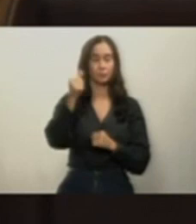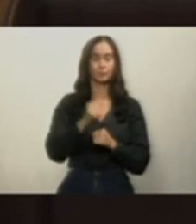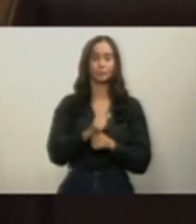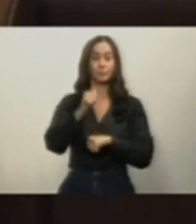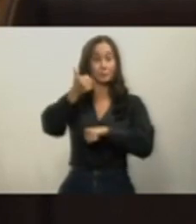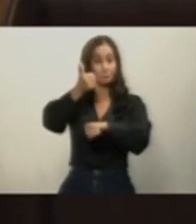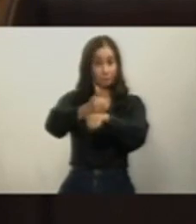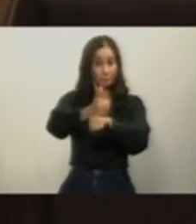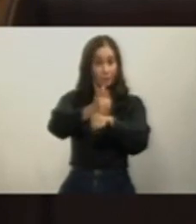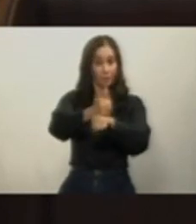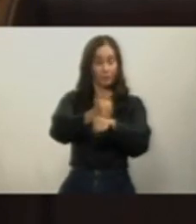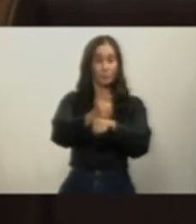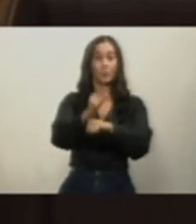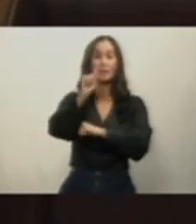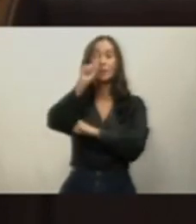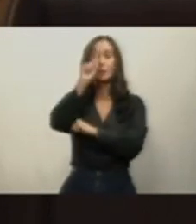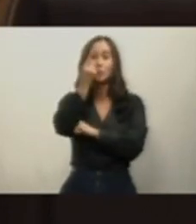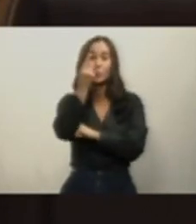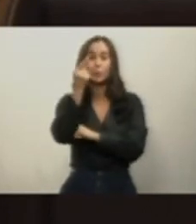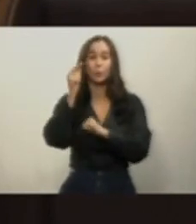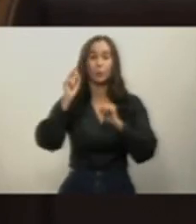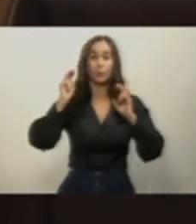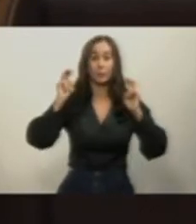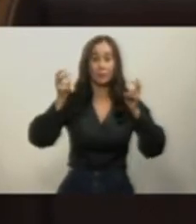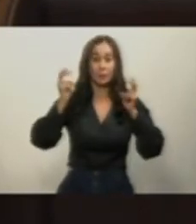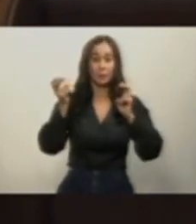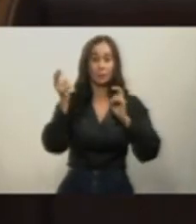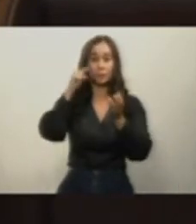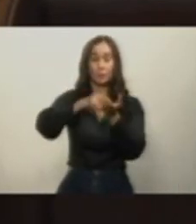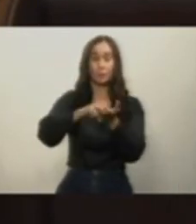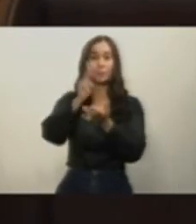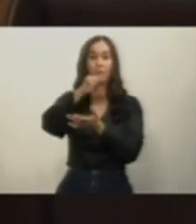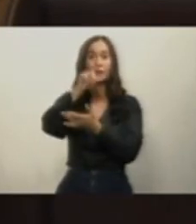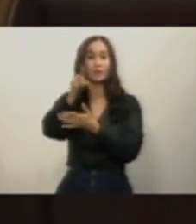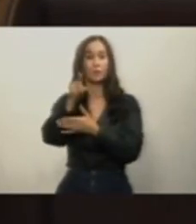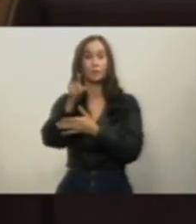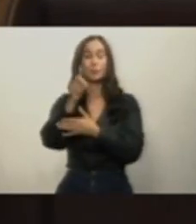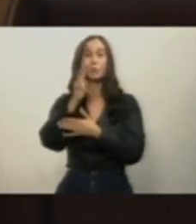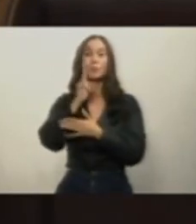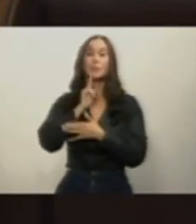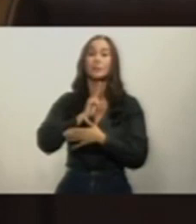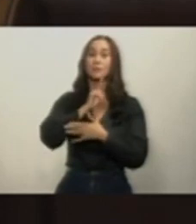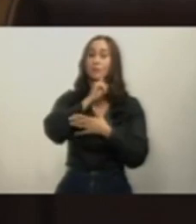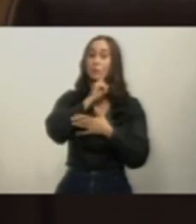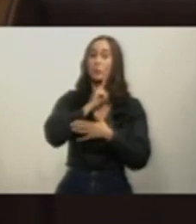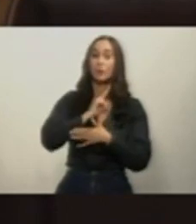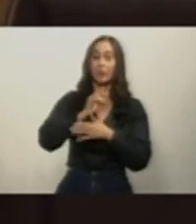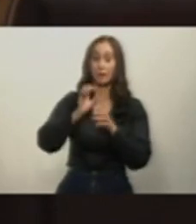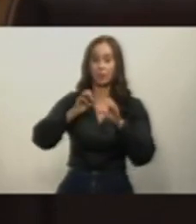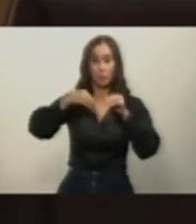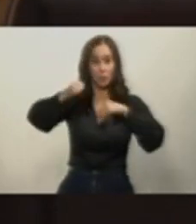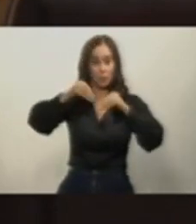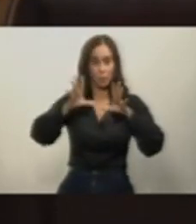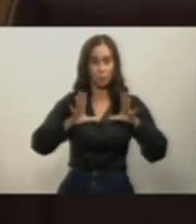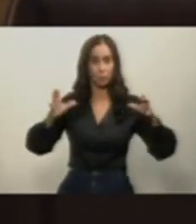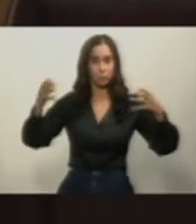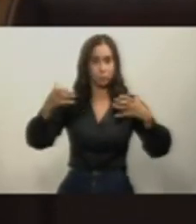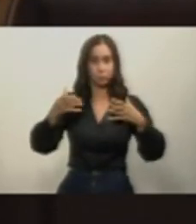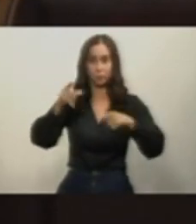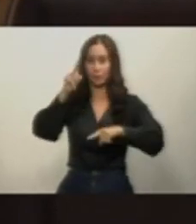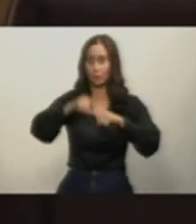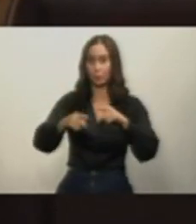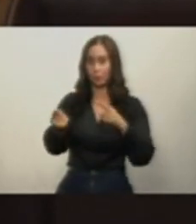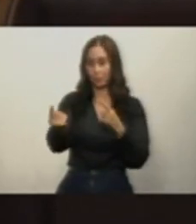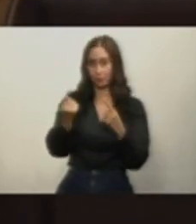establece que desde el 1 de enero del 2021 los bares restaurantes y colmadones no podrán recibir